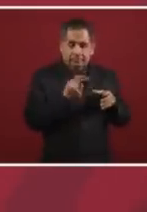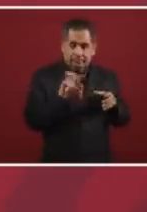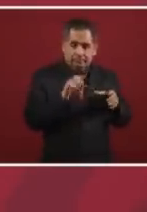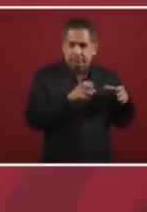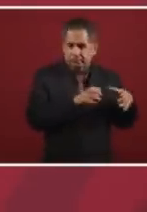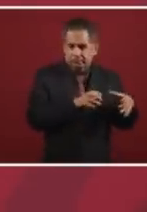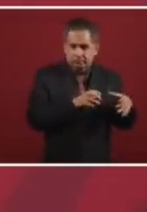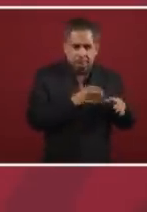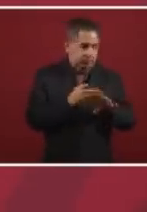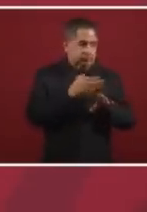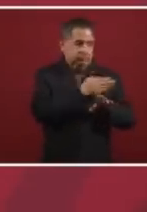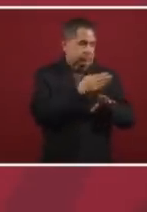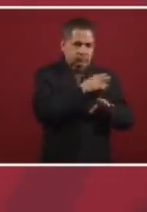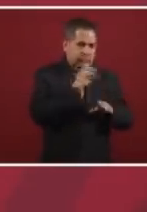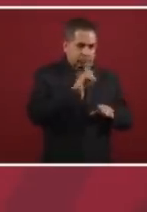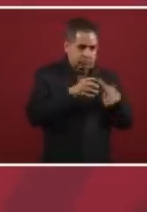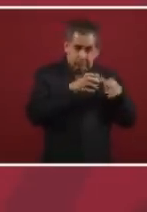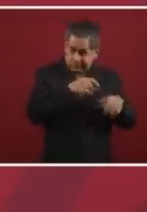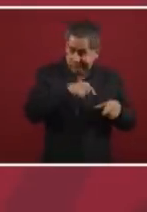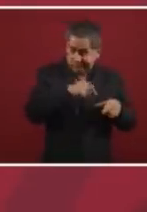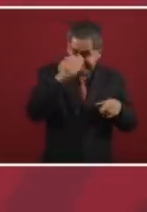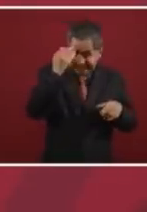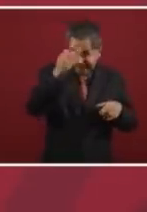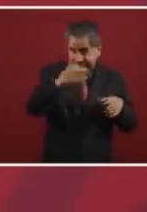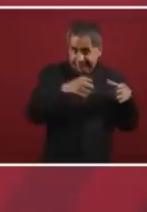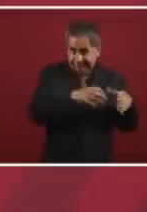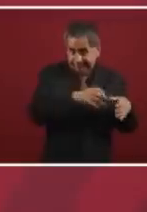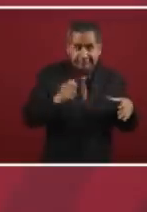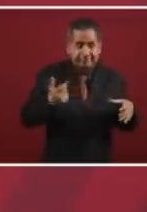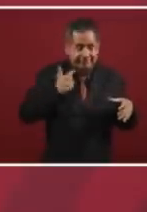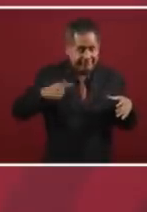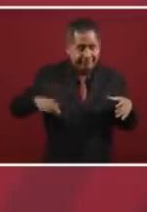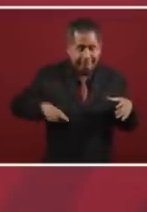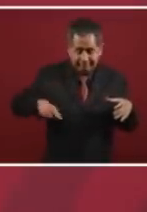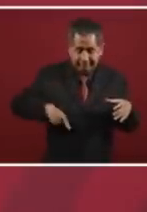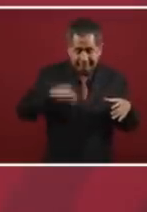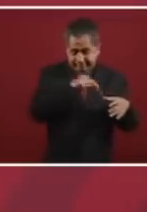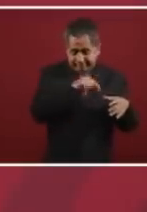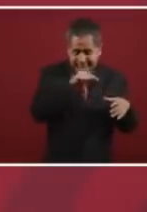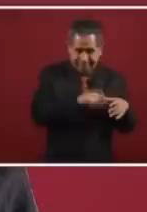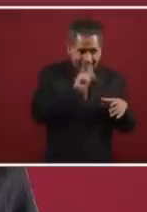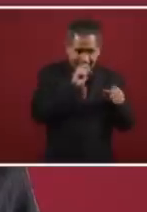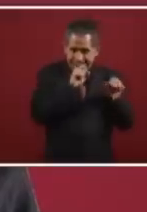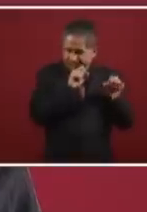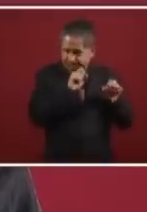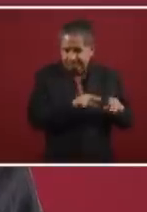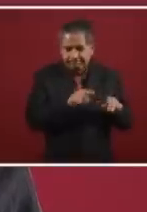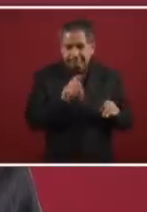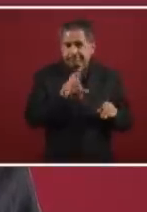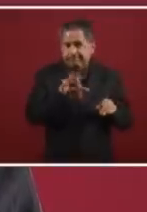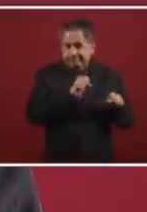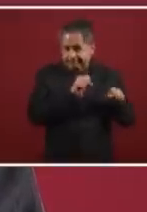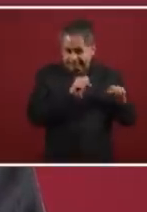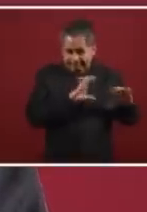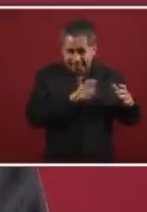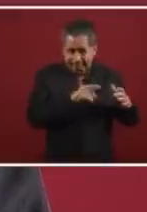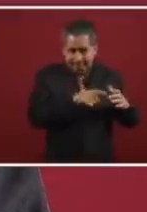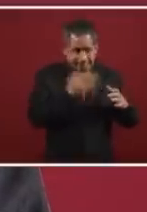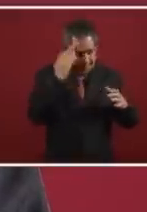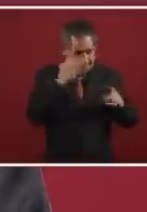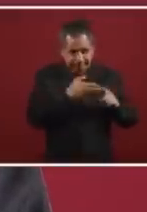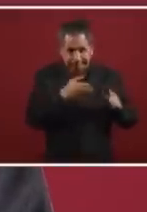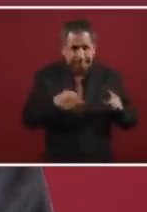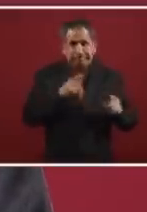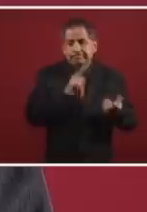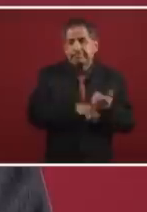yo no fue antes fue exactamente cuando estaba